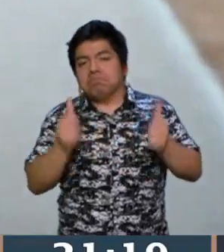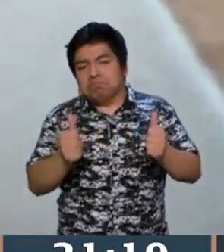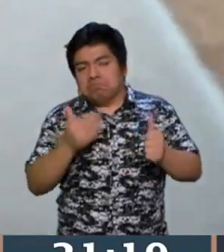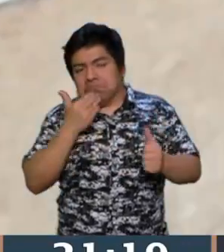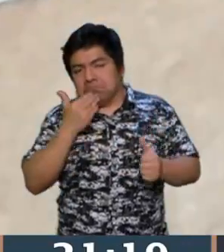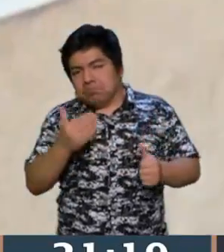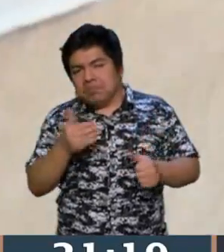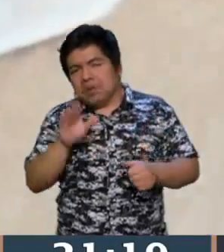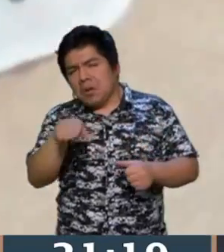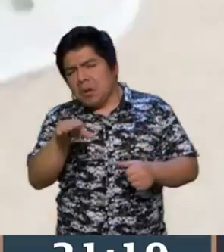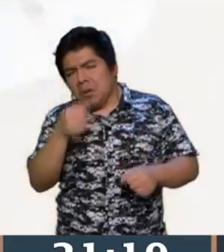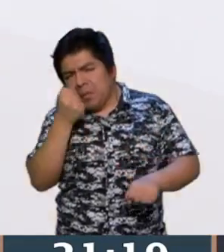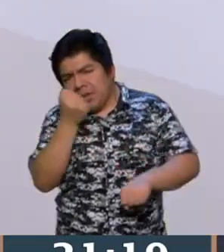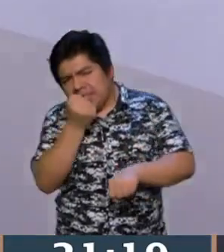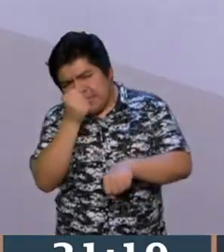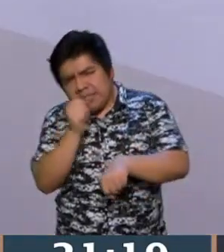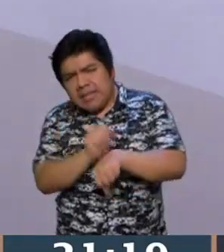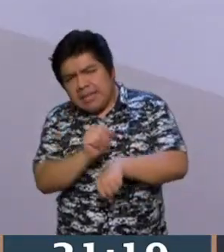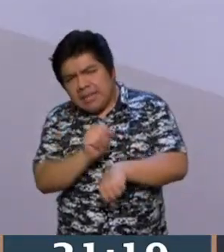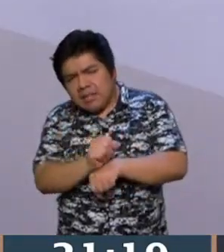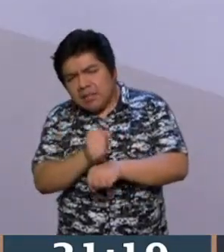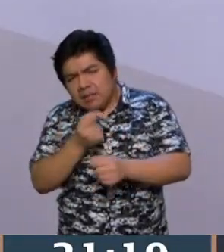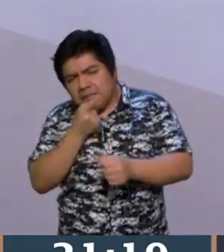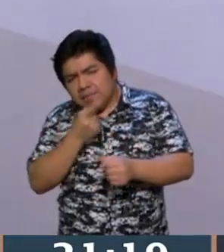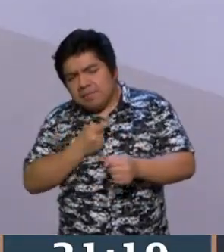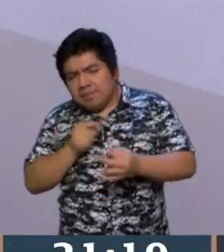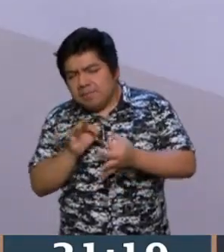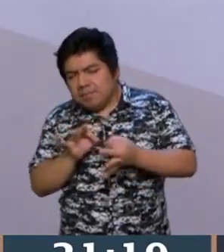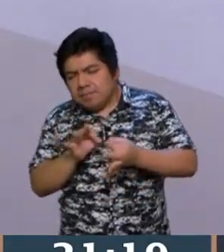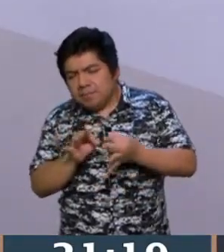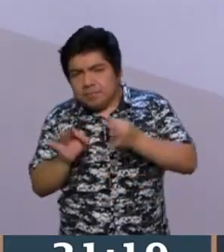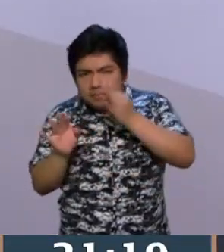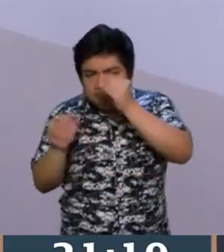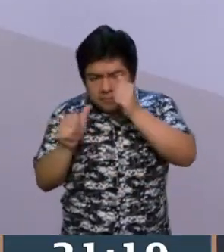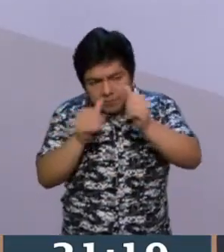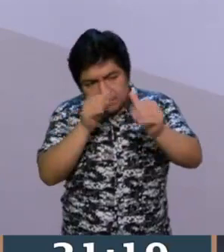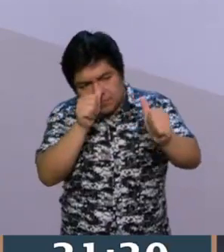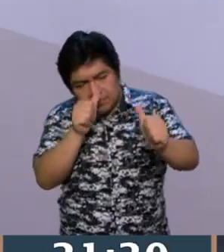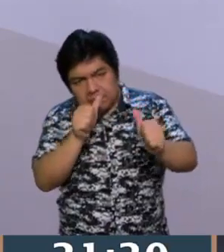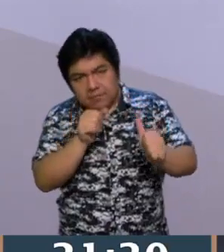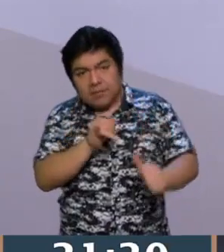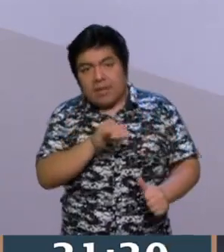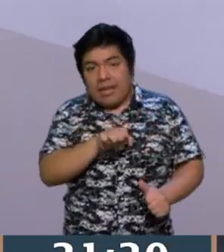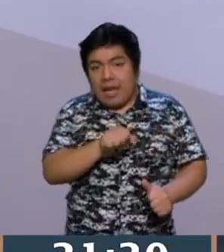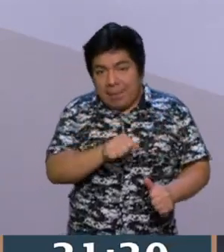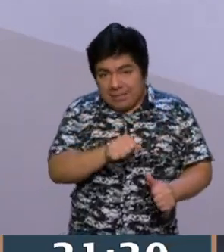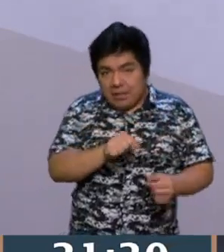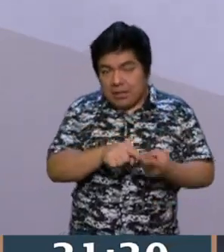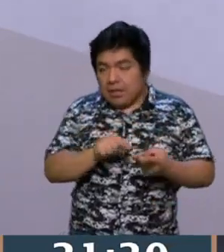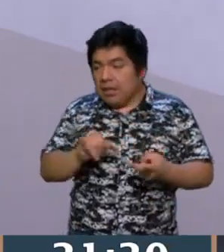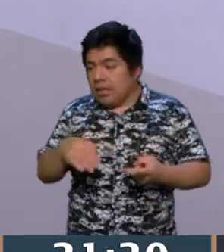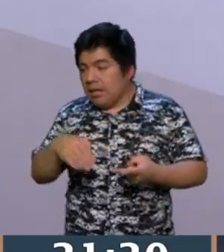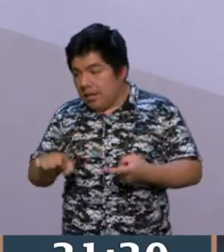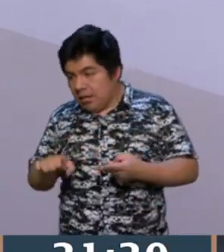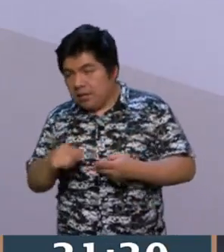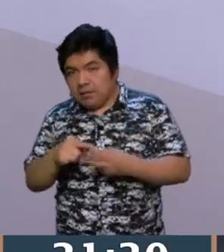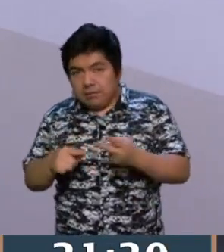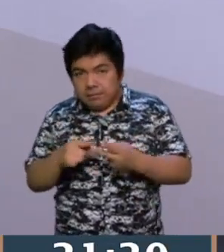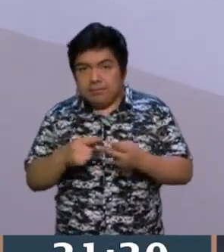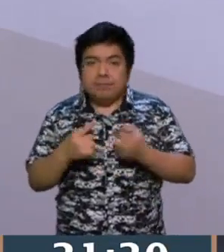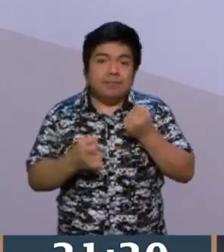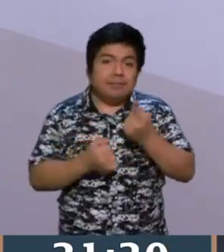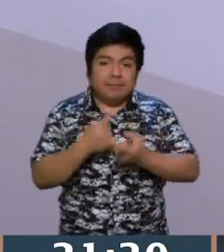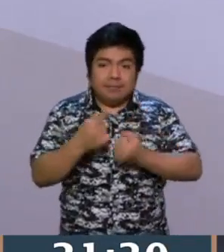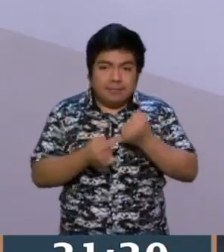Excelente, secretario. Ahorita usted mencionaba algo muy importante. Este convenio también se suscribe con el Instituto Nacional Electoral, y para la audiencia que nos